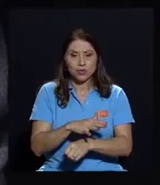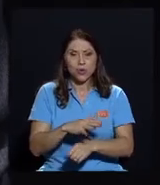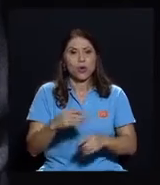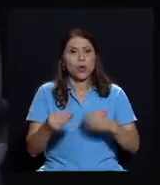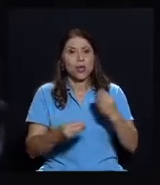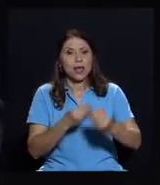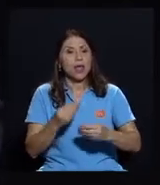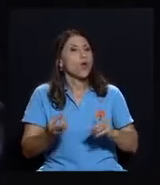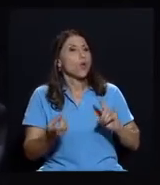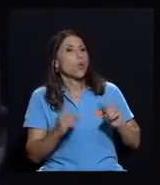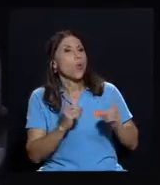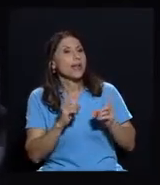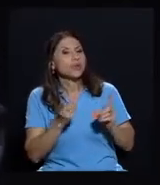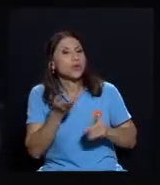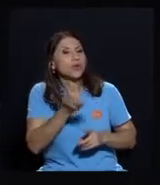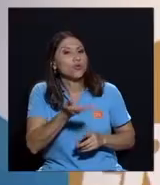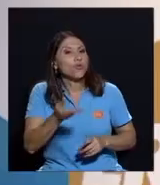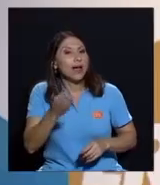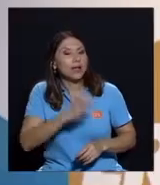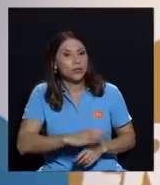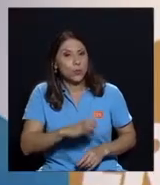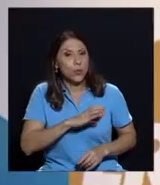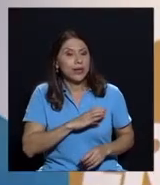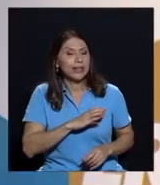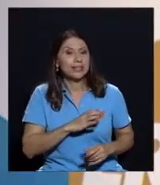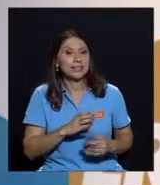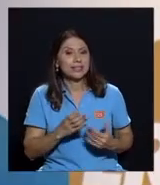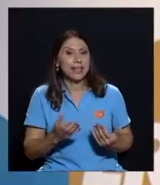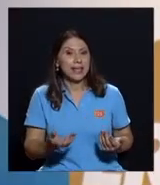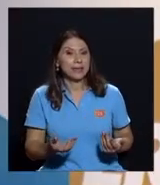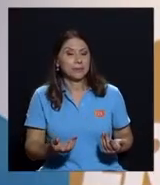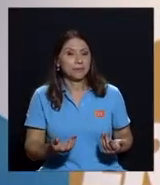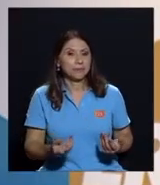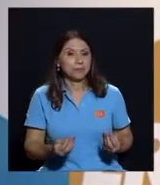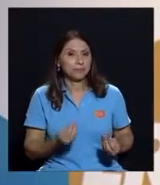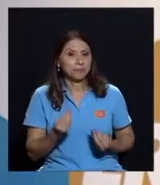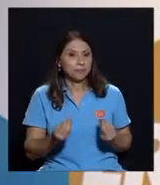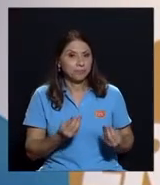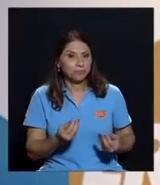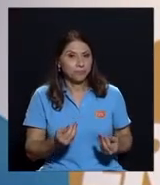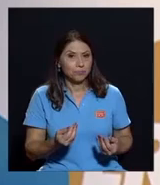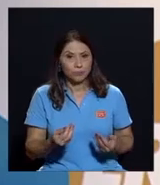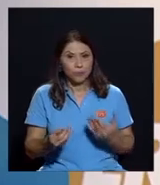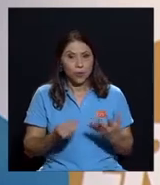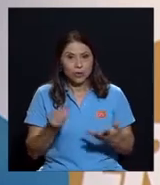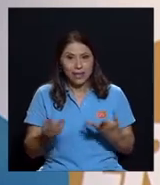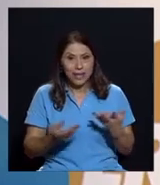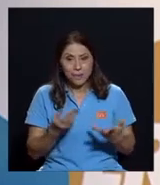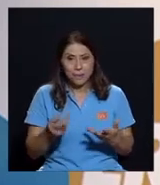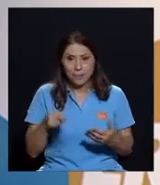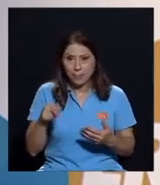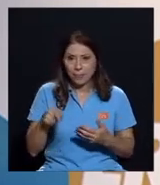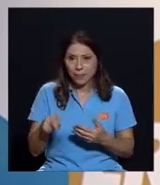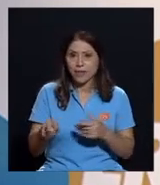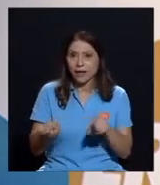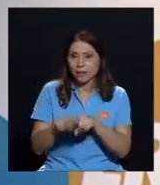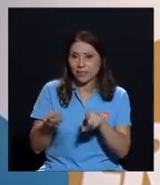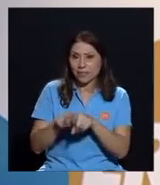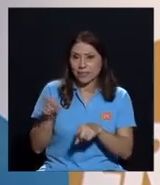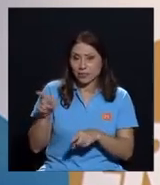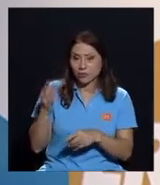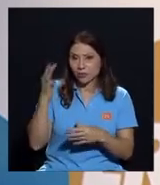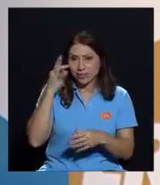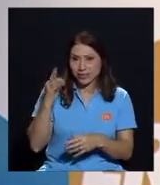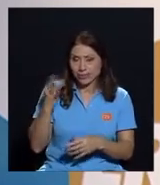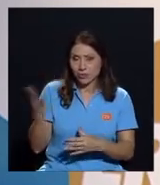cuáles son mis factores de cuáles son los factores de un factor se crean